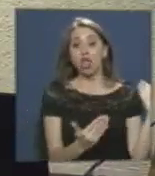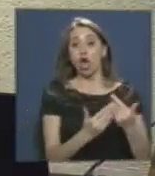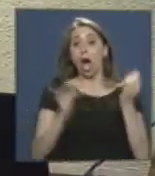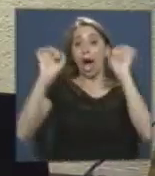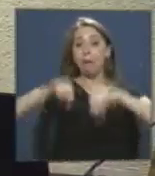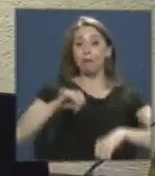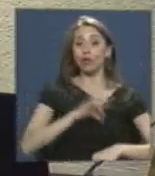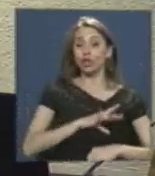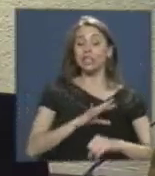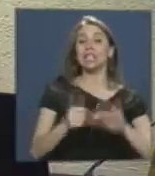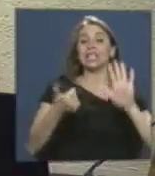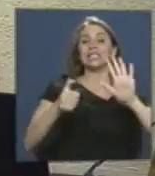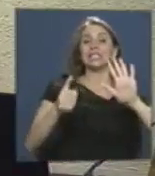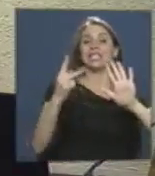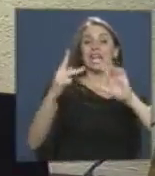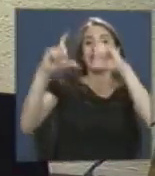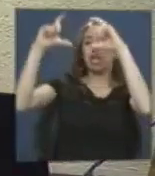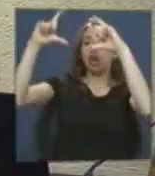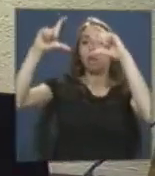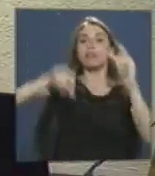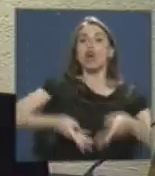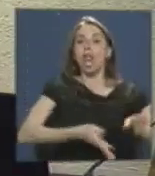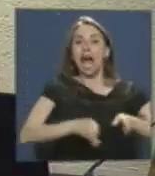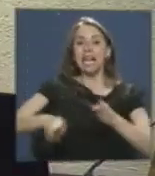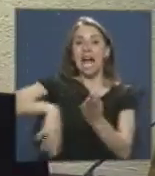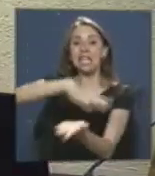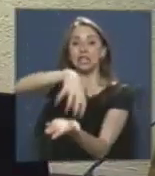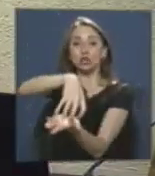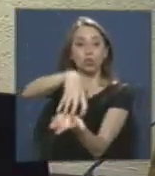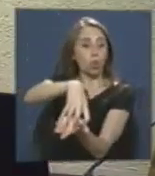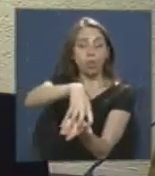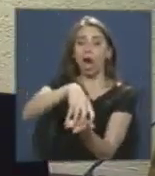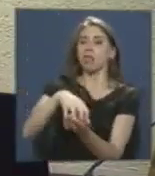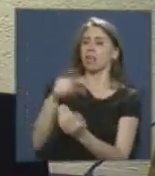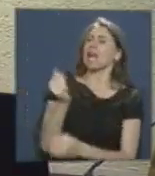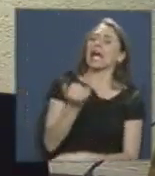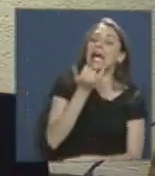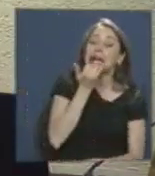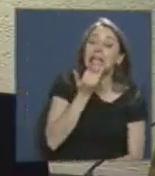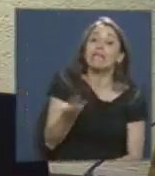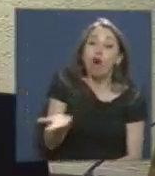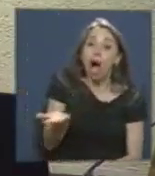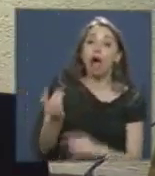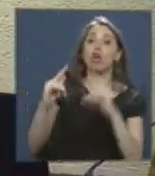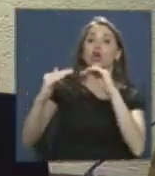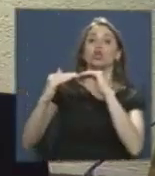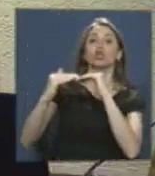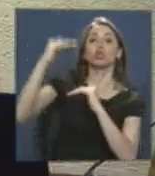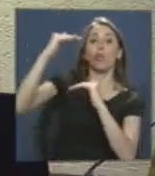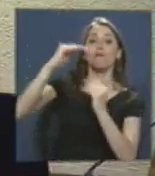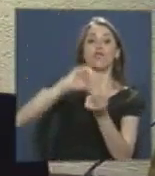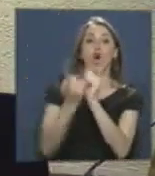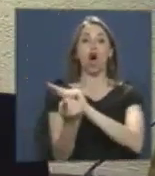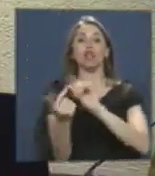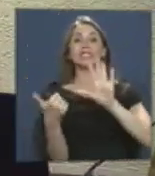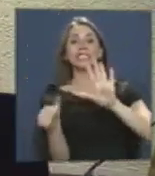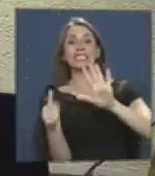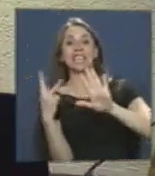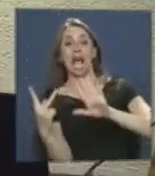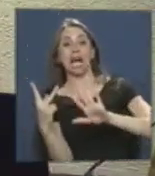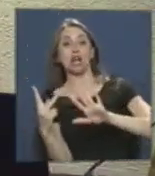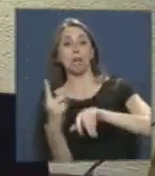urbanas podemos decir de manera inequívoca que esa elevación ha producido un aumento de la accidentabilidad